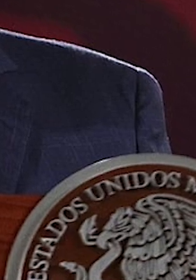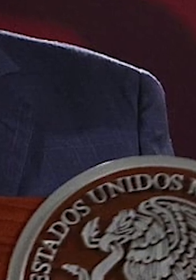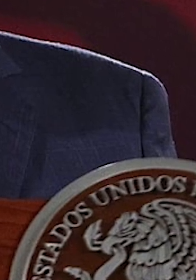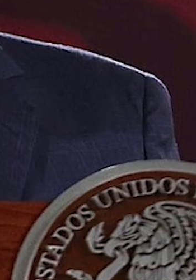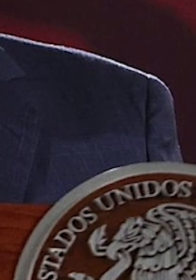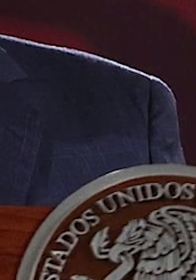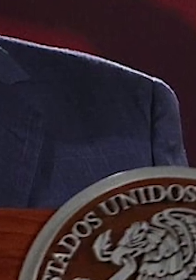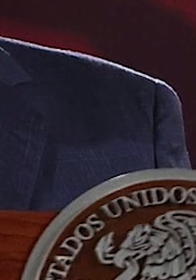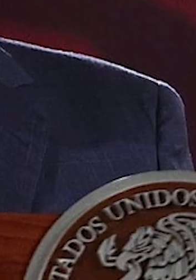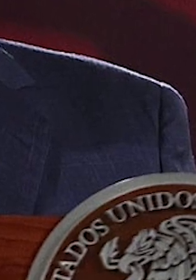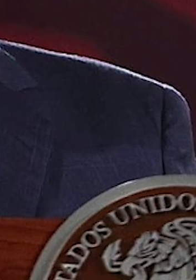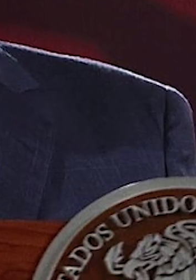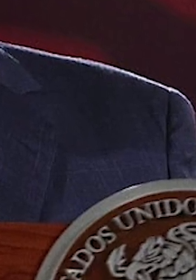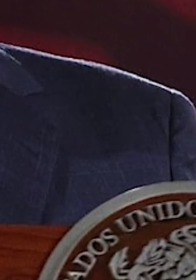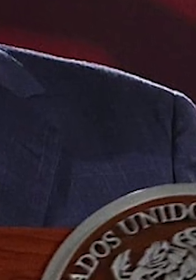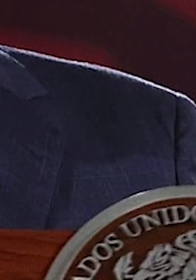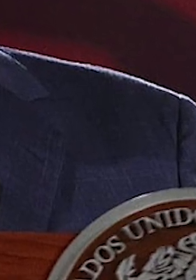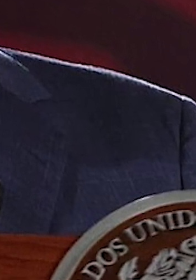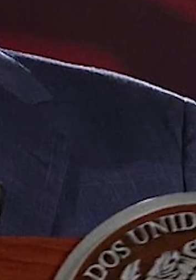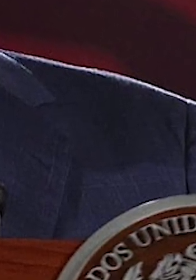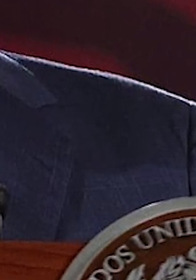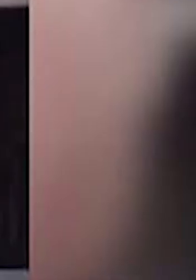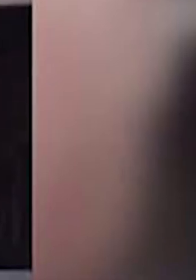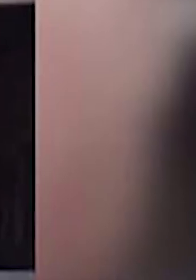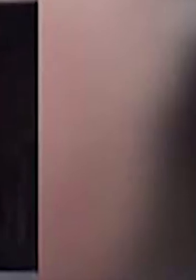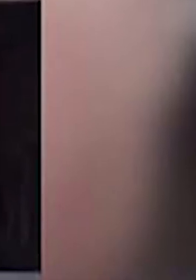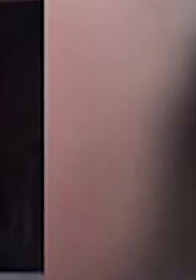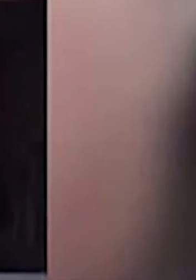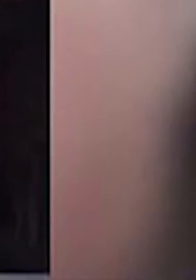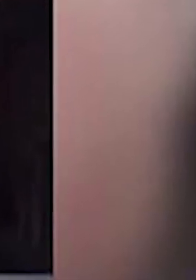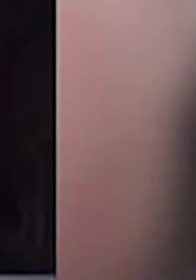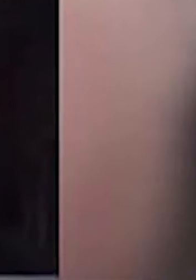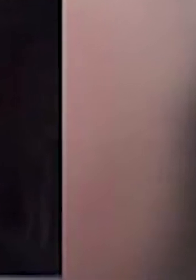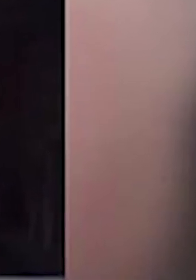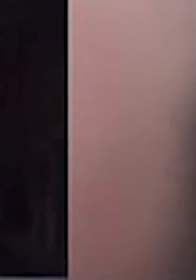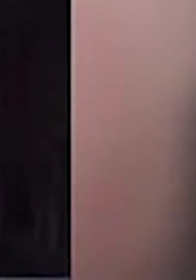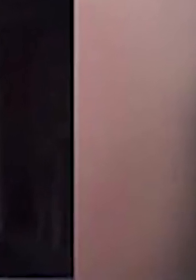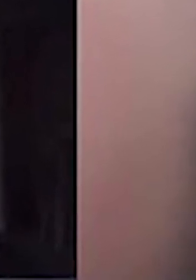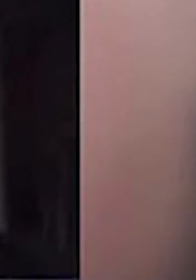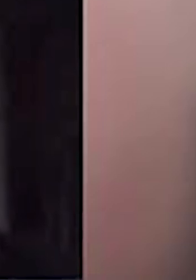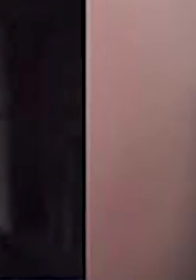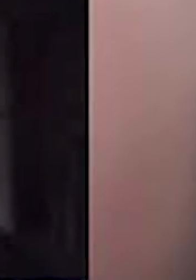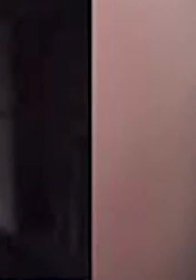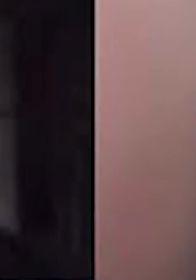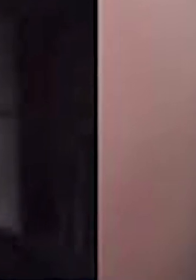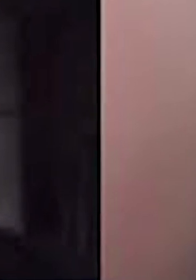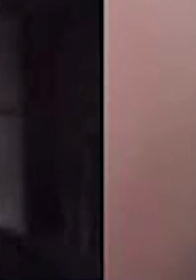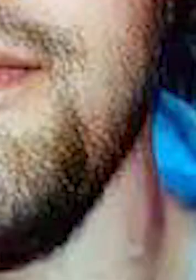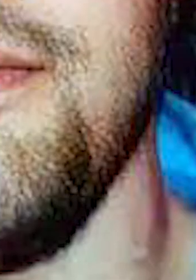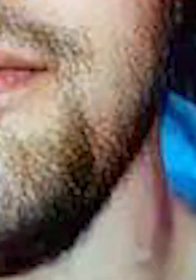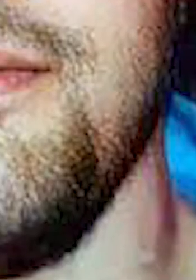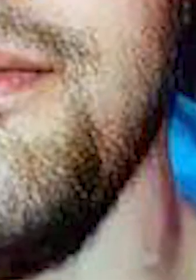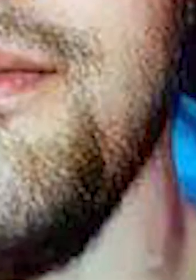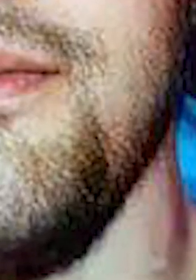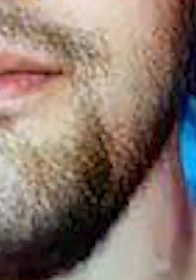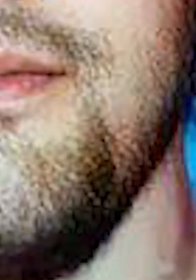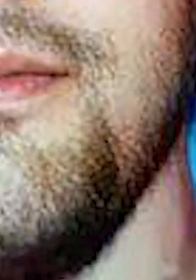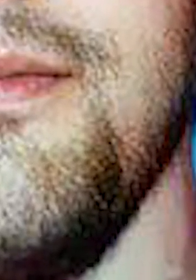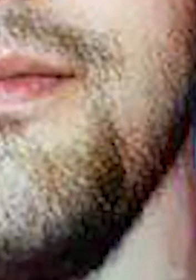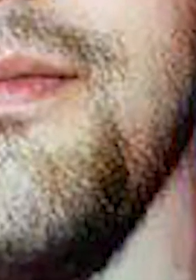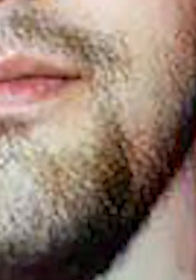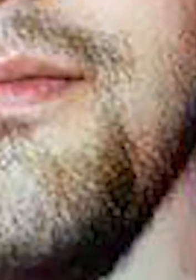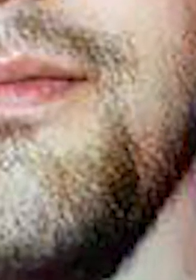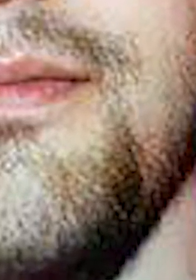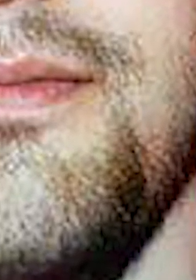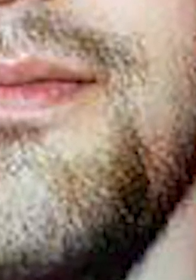AMLO reitera que Estados Unidos tenía un acuerdo con Joaquín Guzmán. El presidente de México señaló que Joaquín Guzmán López y el gobierno de Estados Unidos estaban